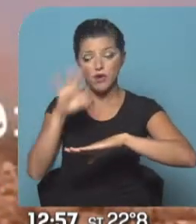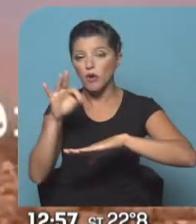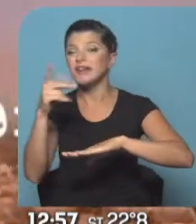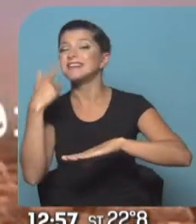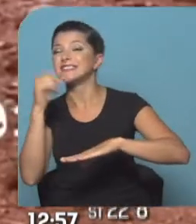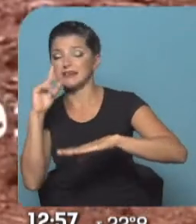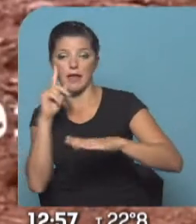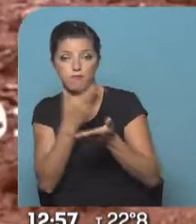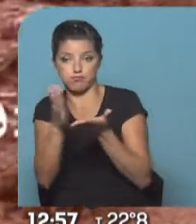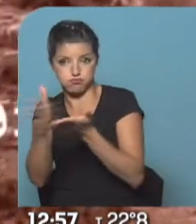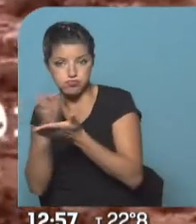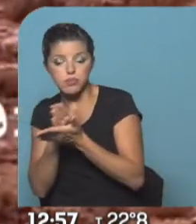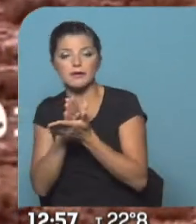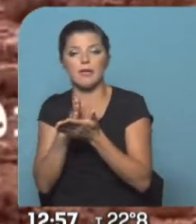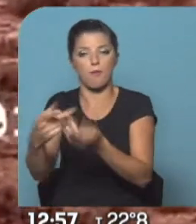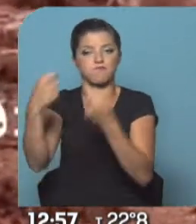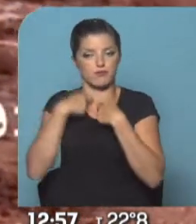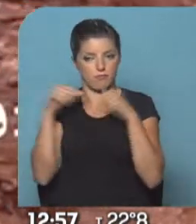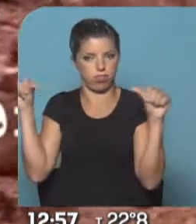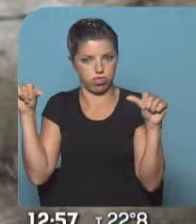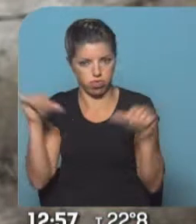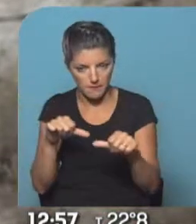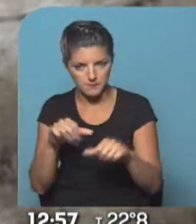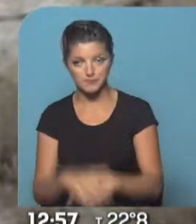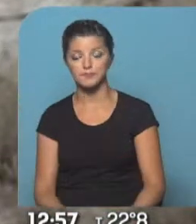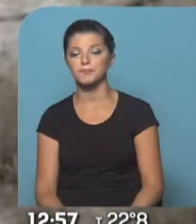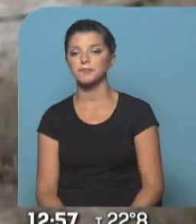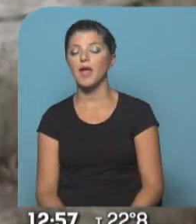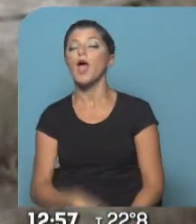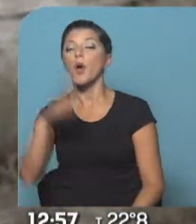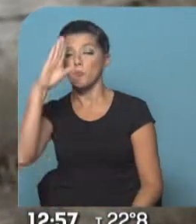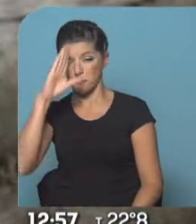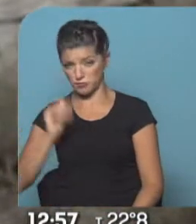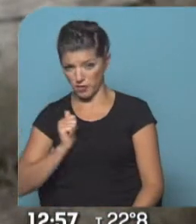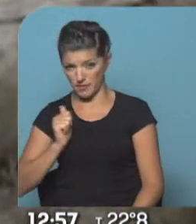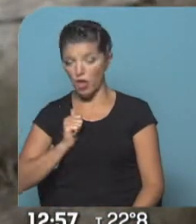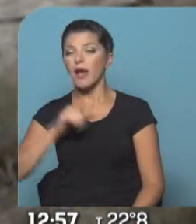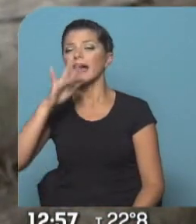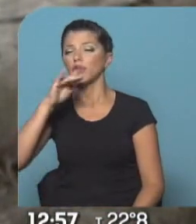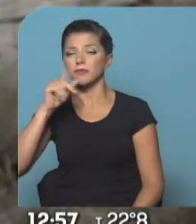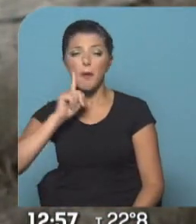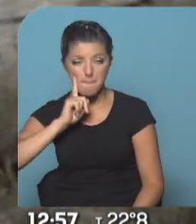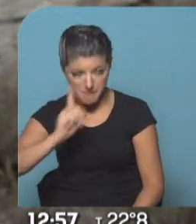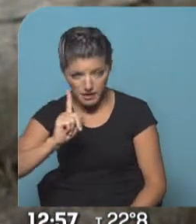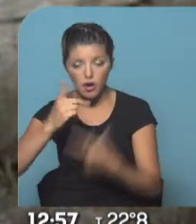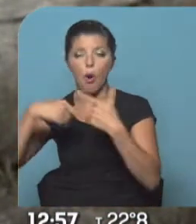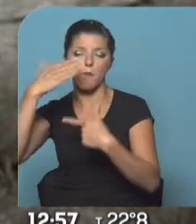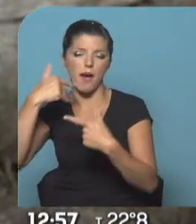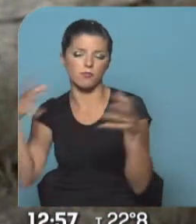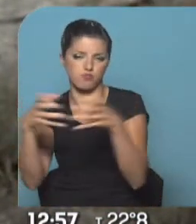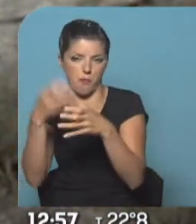su influencia en ese país. La retirada siria de los más de 14.000 soldados y agentes de inteligencia